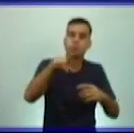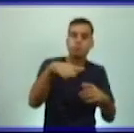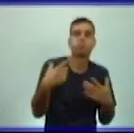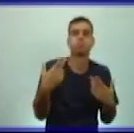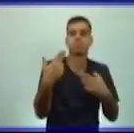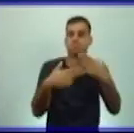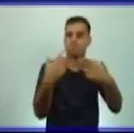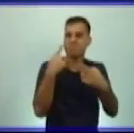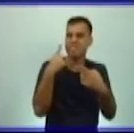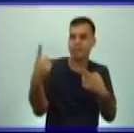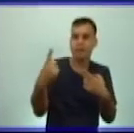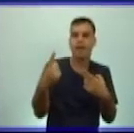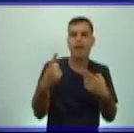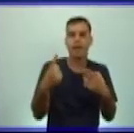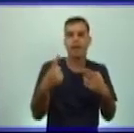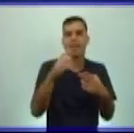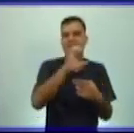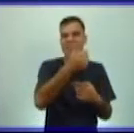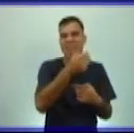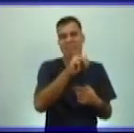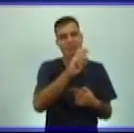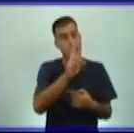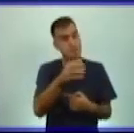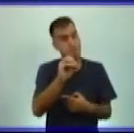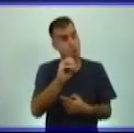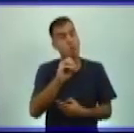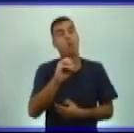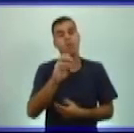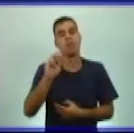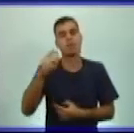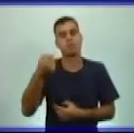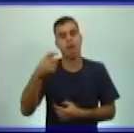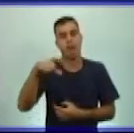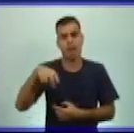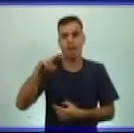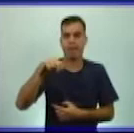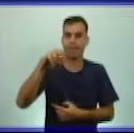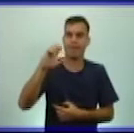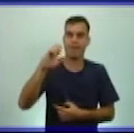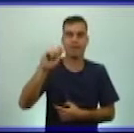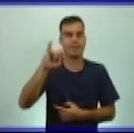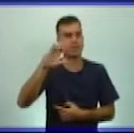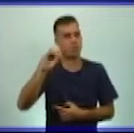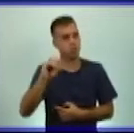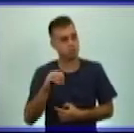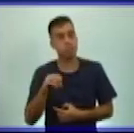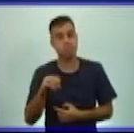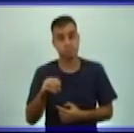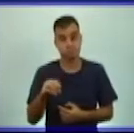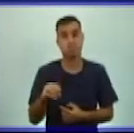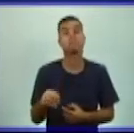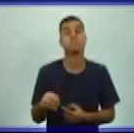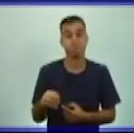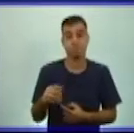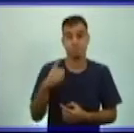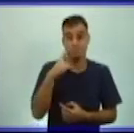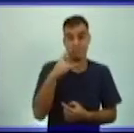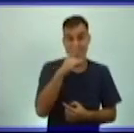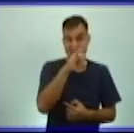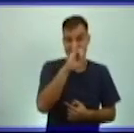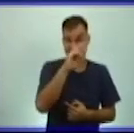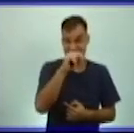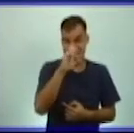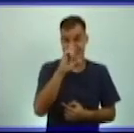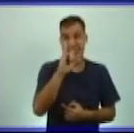el campo magnético. Estamos modelando el campo magnético con líneas de inducción. Y para modelar las líneas de inducción tenemos ante todo que